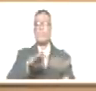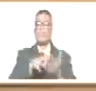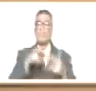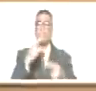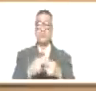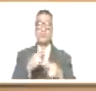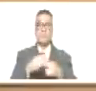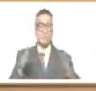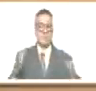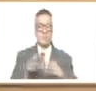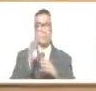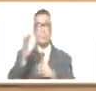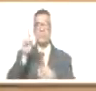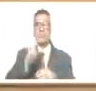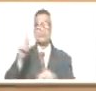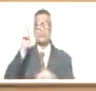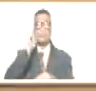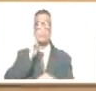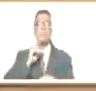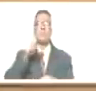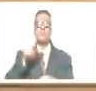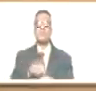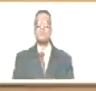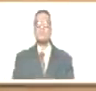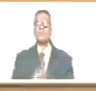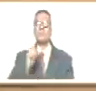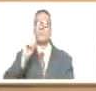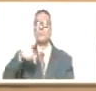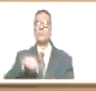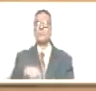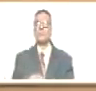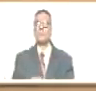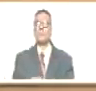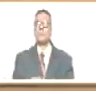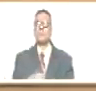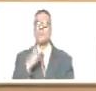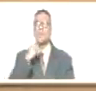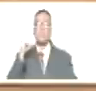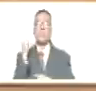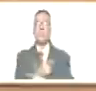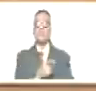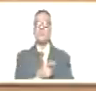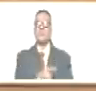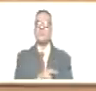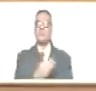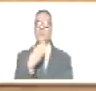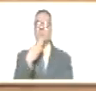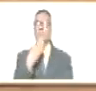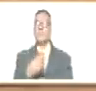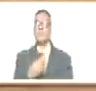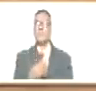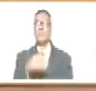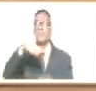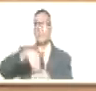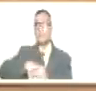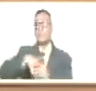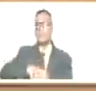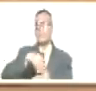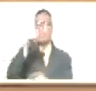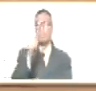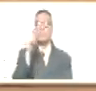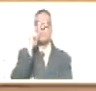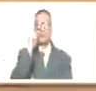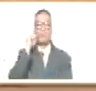República Bolivariana de Venezuela. En consecuencia, estoy en la obligación de solicitar el voto de las diputadas y los